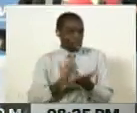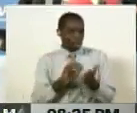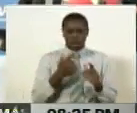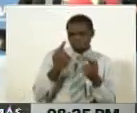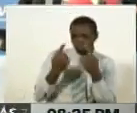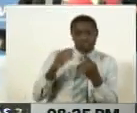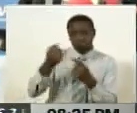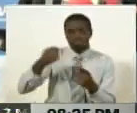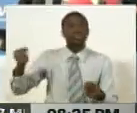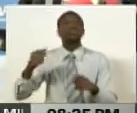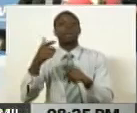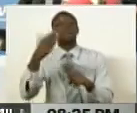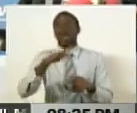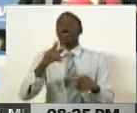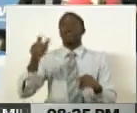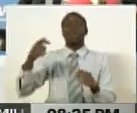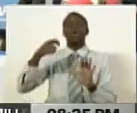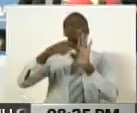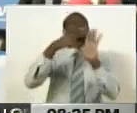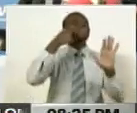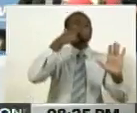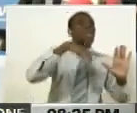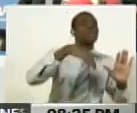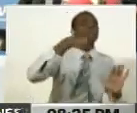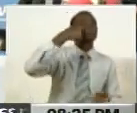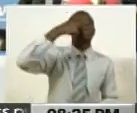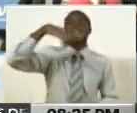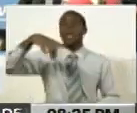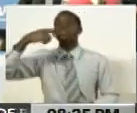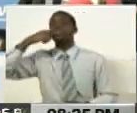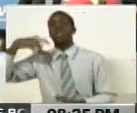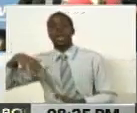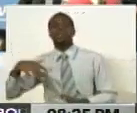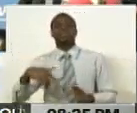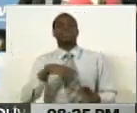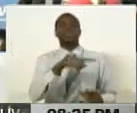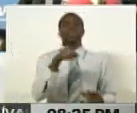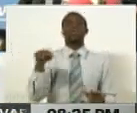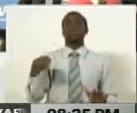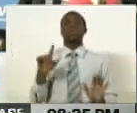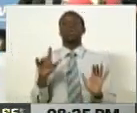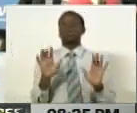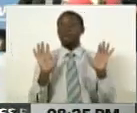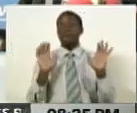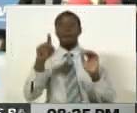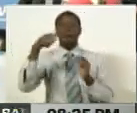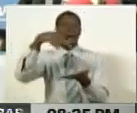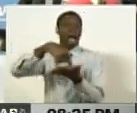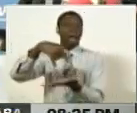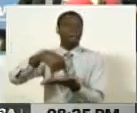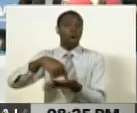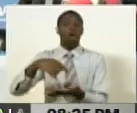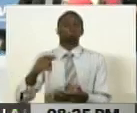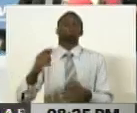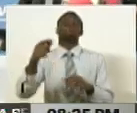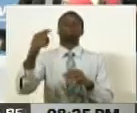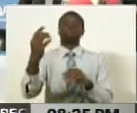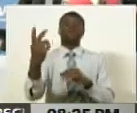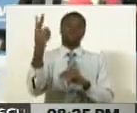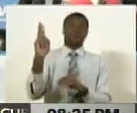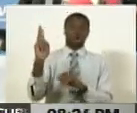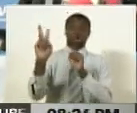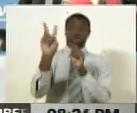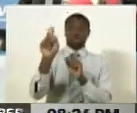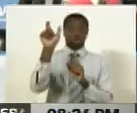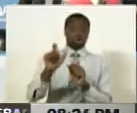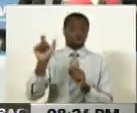O los dos policías del Estado Carabobo, que intentando enfrentar ilícitamente un